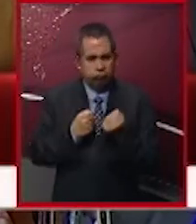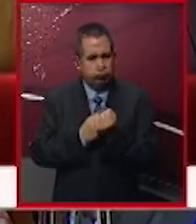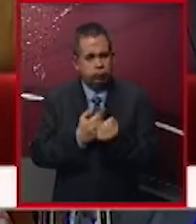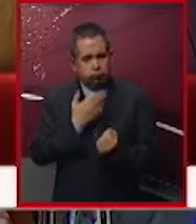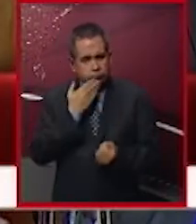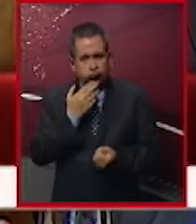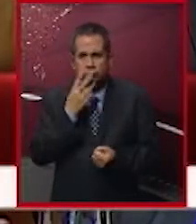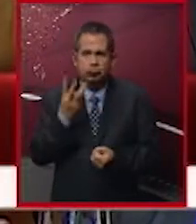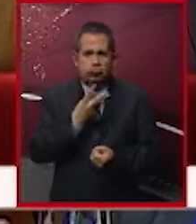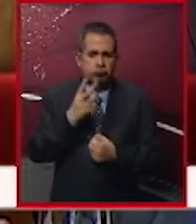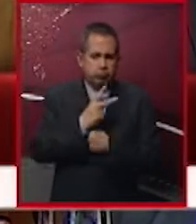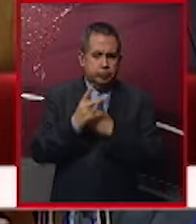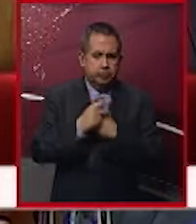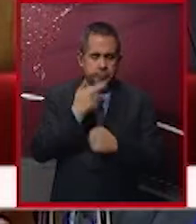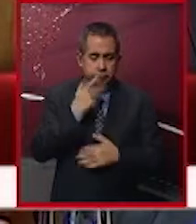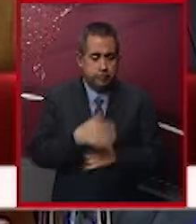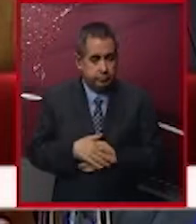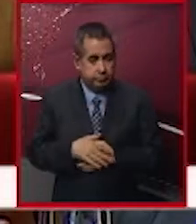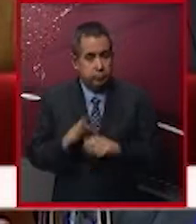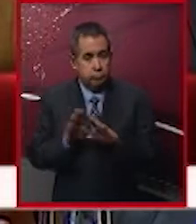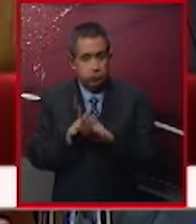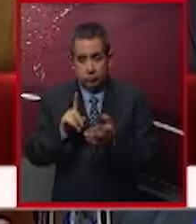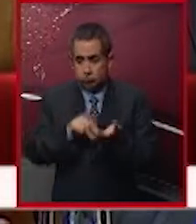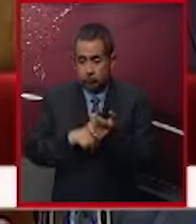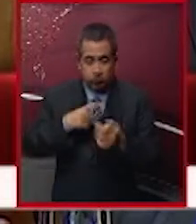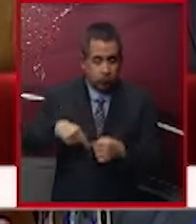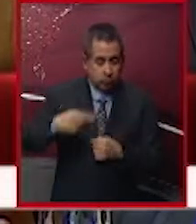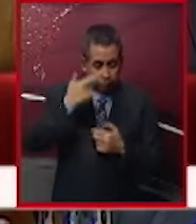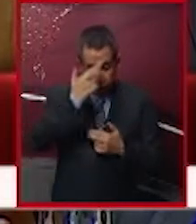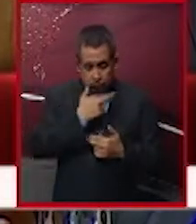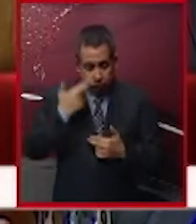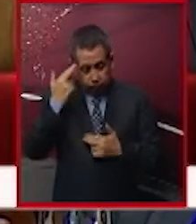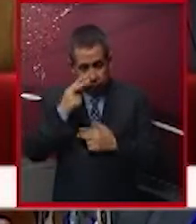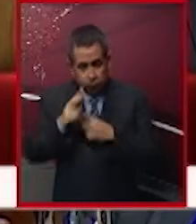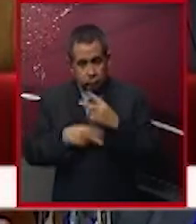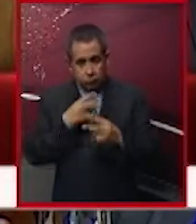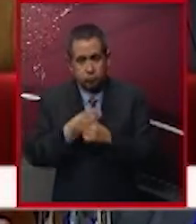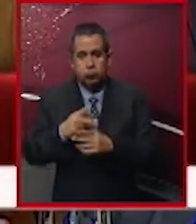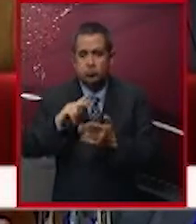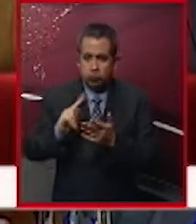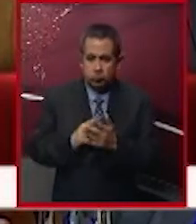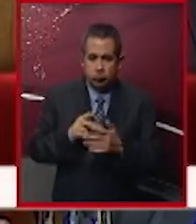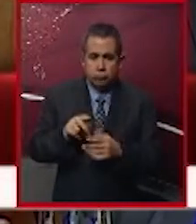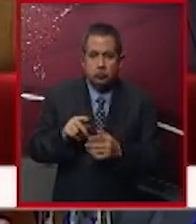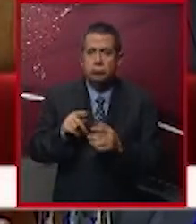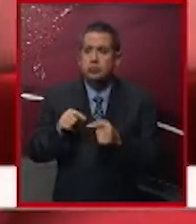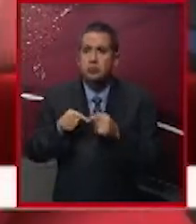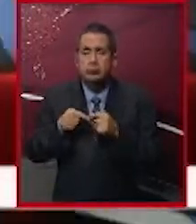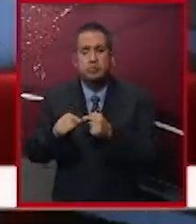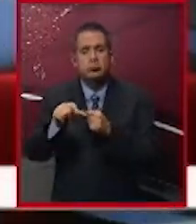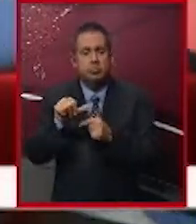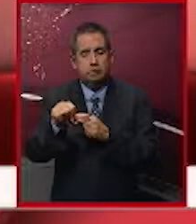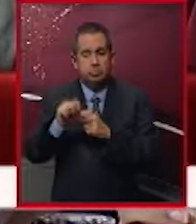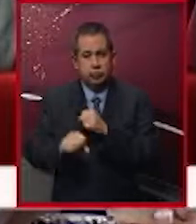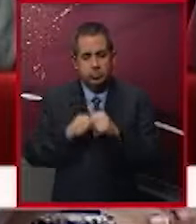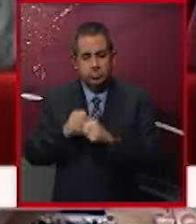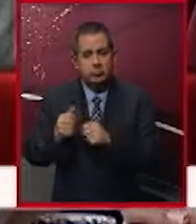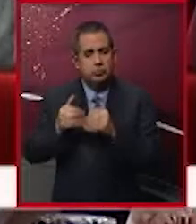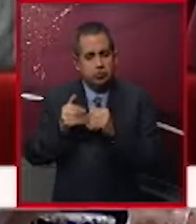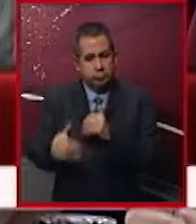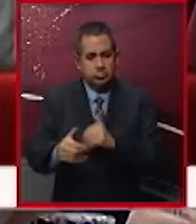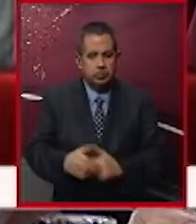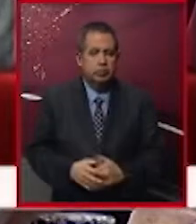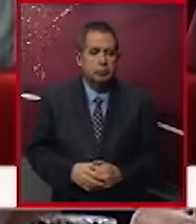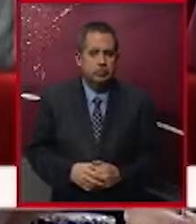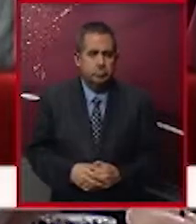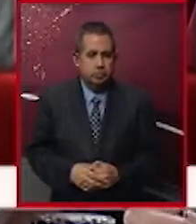tres países. Y una vez que se llegue ese acuerdo de revisión, poderlo relanzar 16 años hacia adelante.